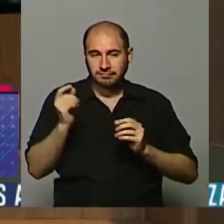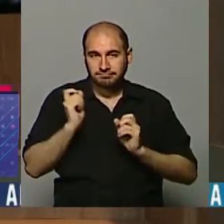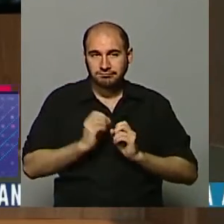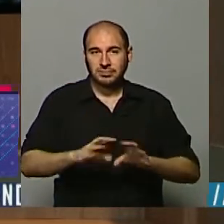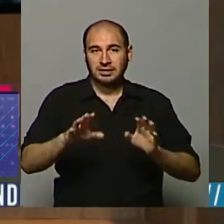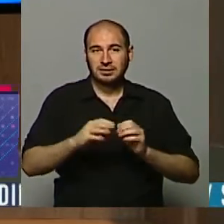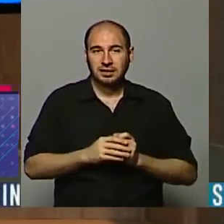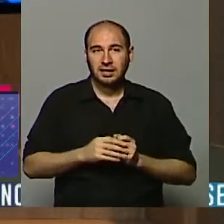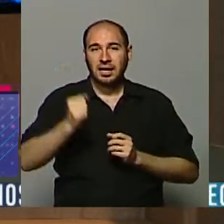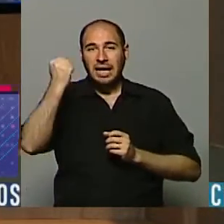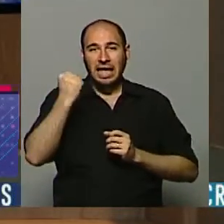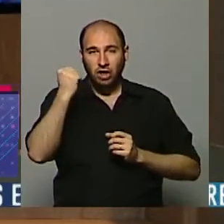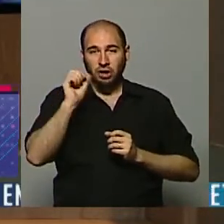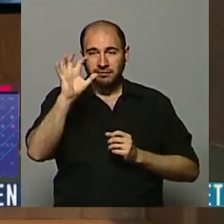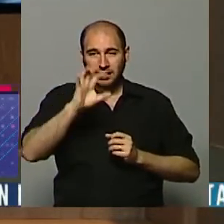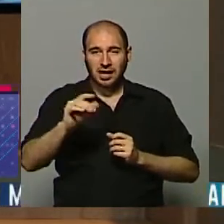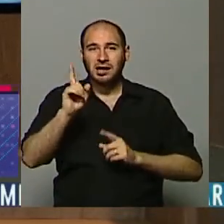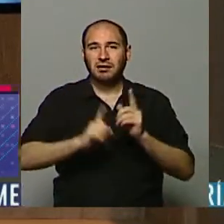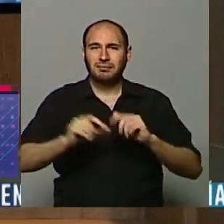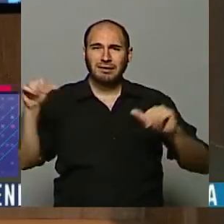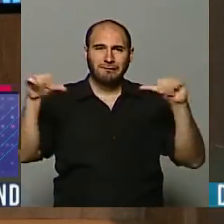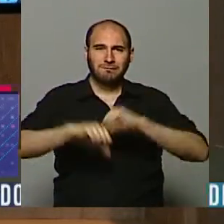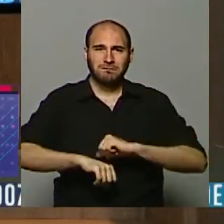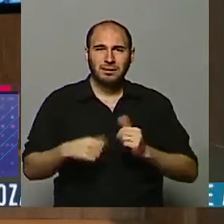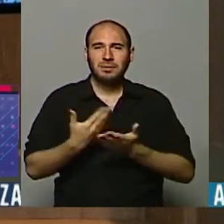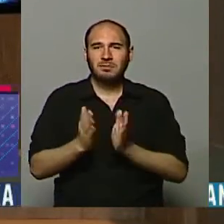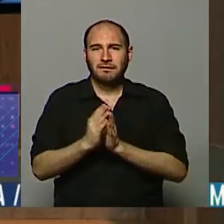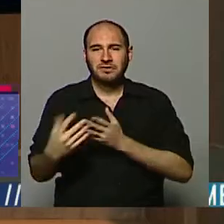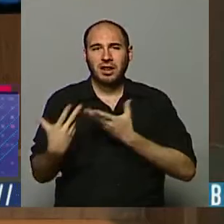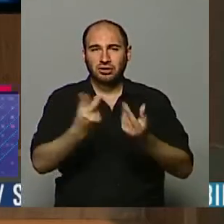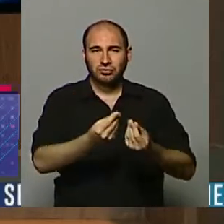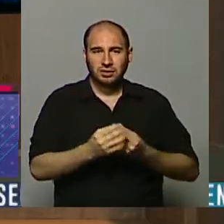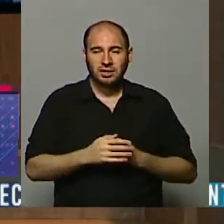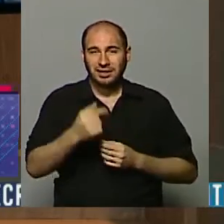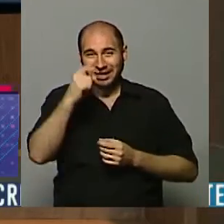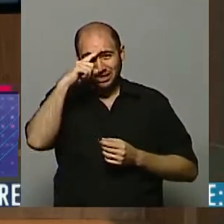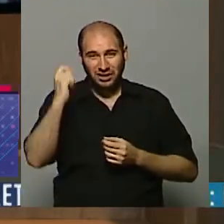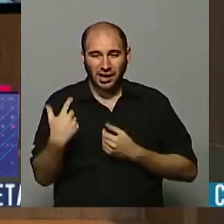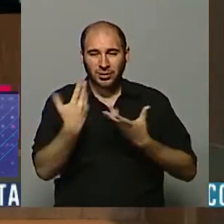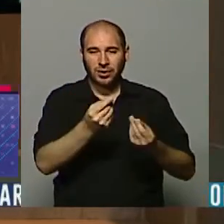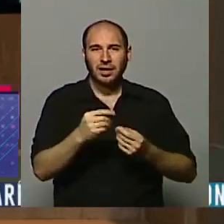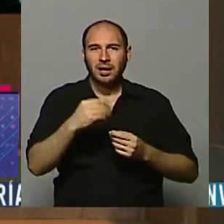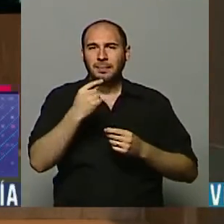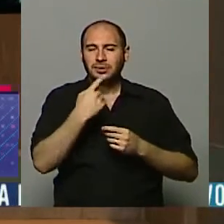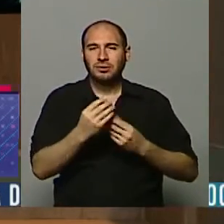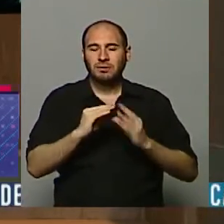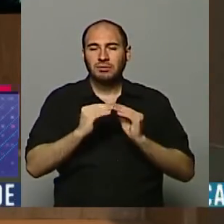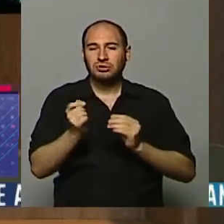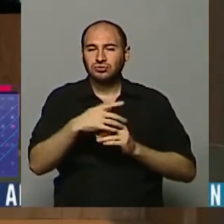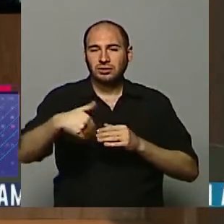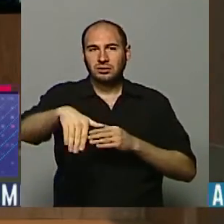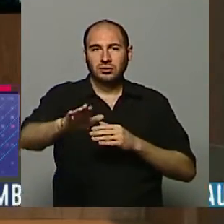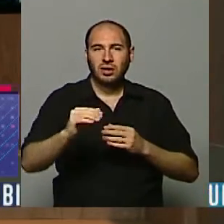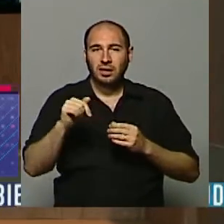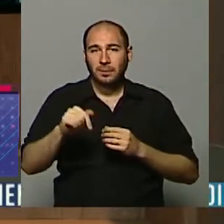realmente sus economías en algunos casos han colapsado y están pidiendo asistencia financiera de la nación. ¿Cómo va a ser el panorama para la negociación salarial, teniendo